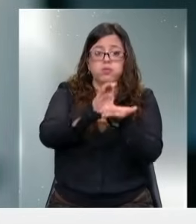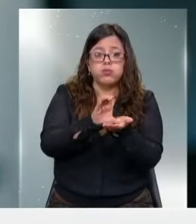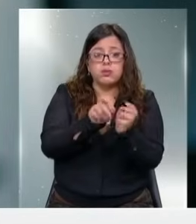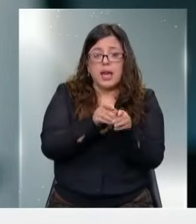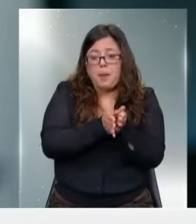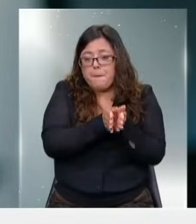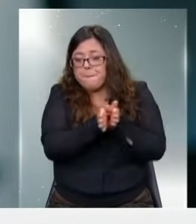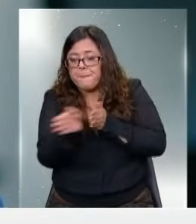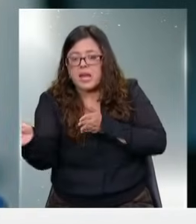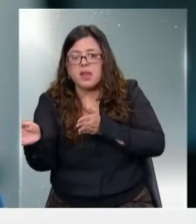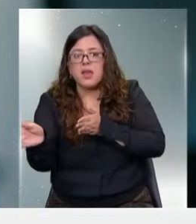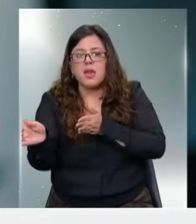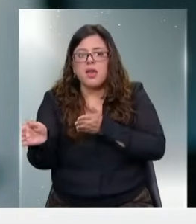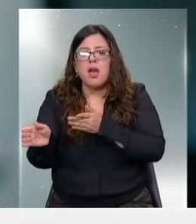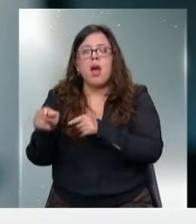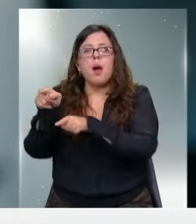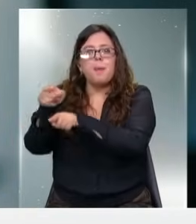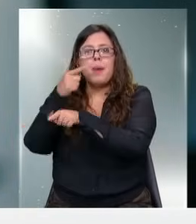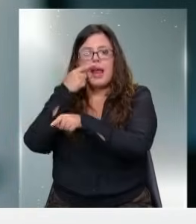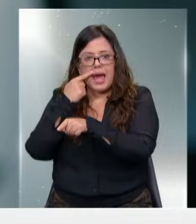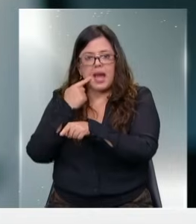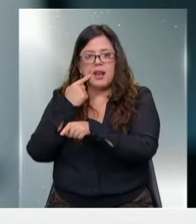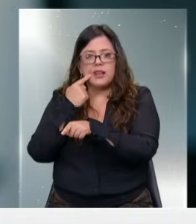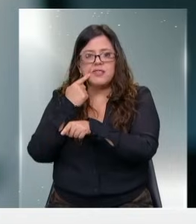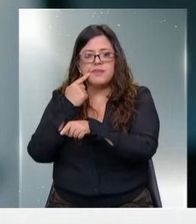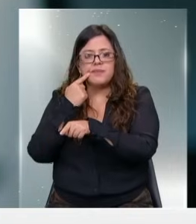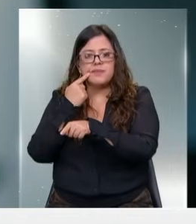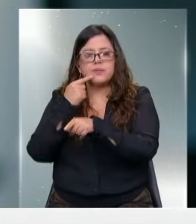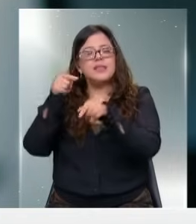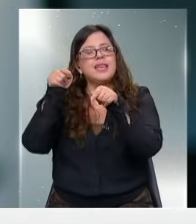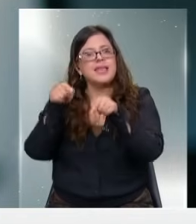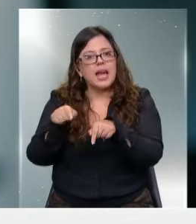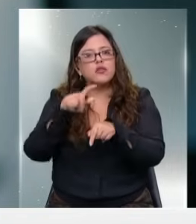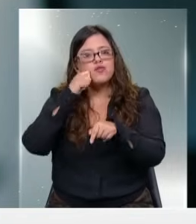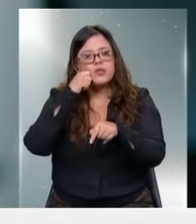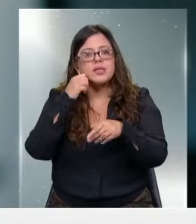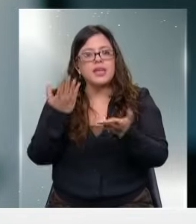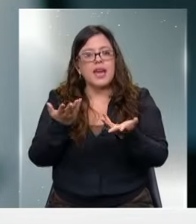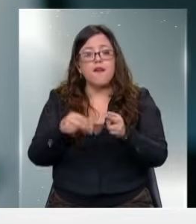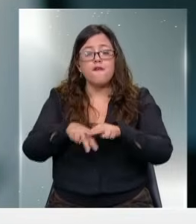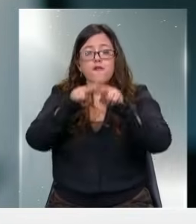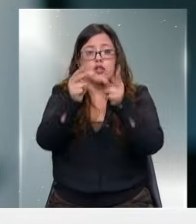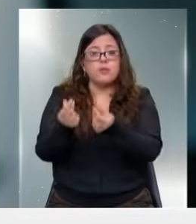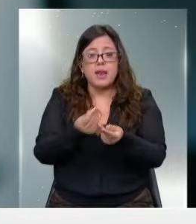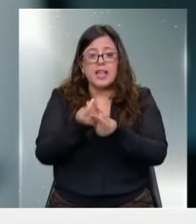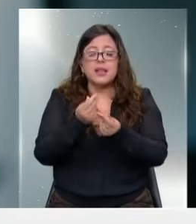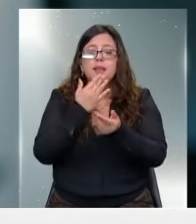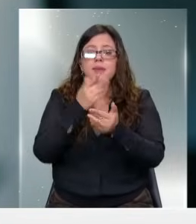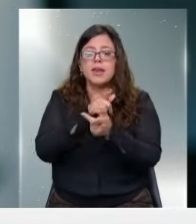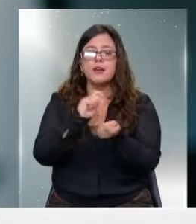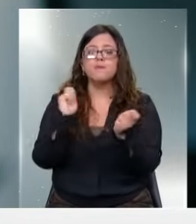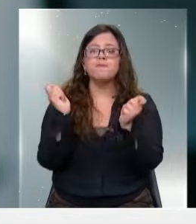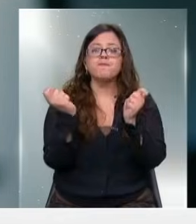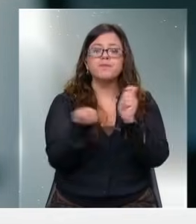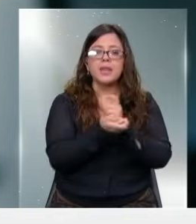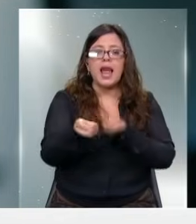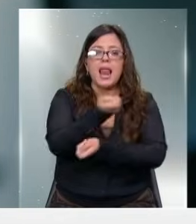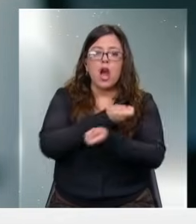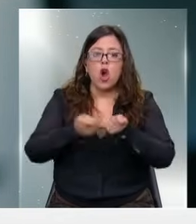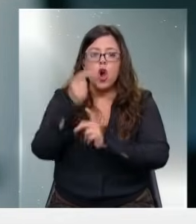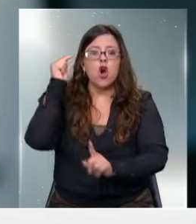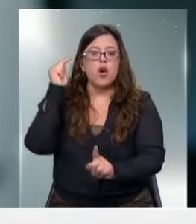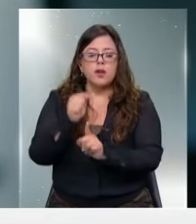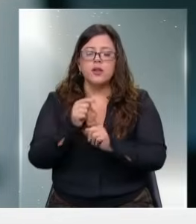enriquecer patrimonios personales, como es la persona del acusado, ¿no? Y que esos, en definitiva, fondos públicos también fueron volcados a la economía con el